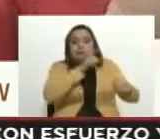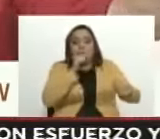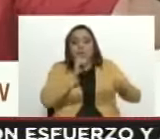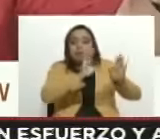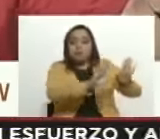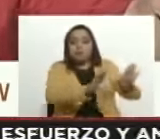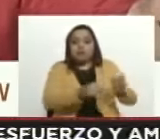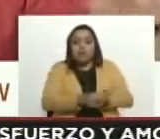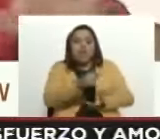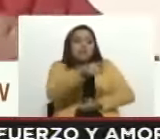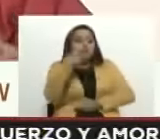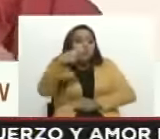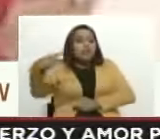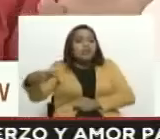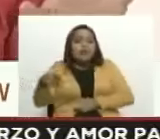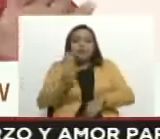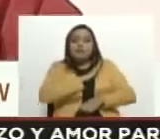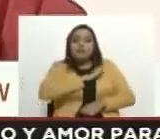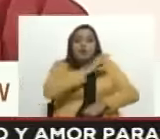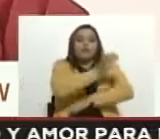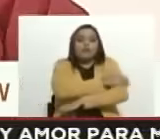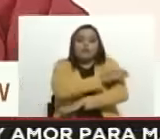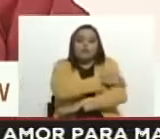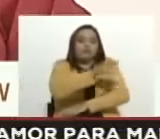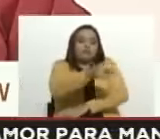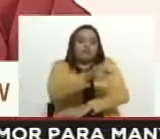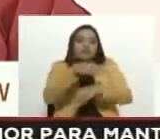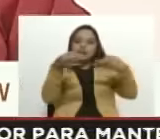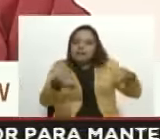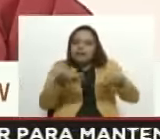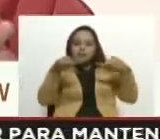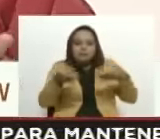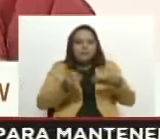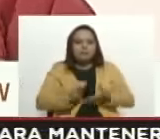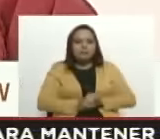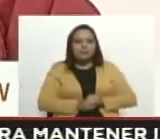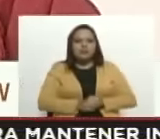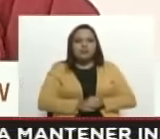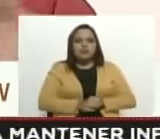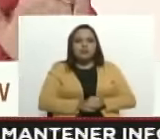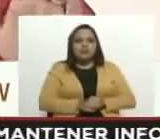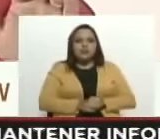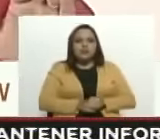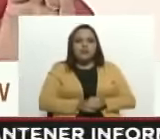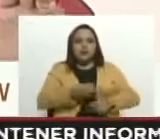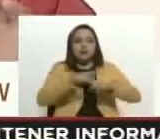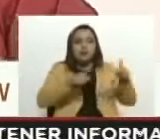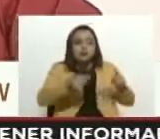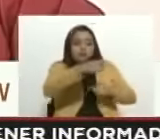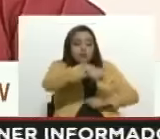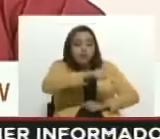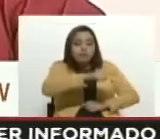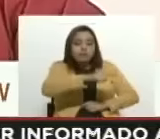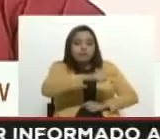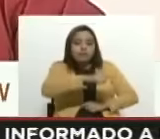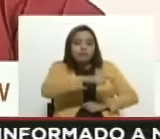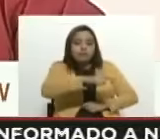Esa es la política que practica la oposición, ahí no hay principio. Pero van por ustedes, desaparecen esos